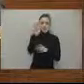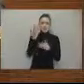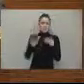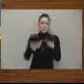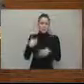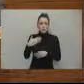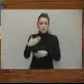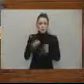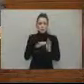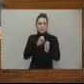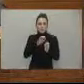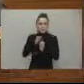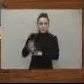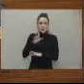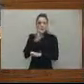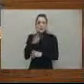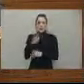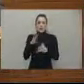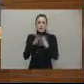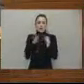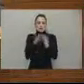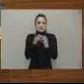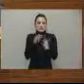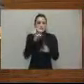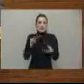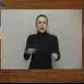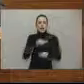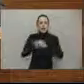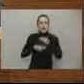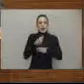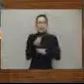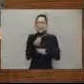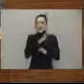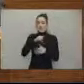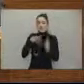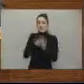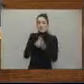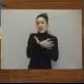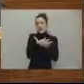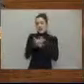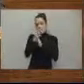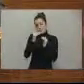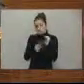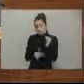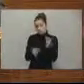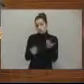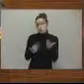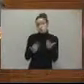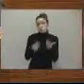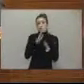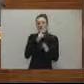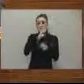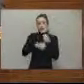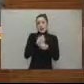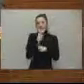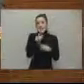la ambición que plantean en esas medidas a poner en práctica hace que sean poco eficaces, dado el poco tiempo que resta de legislatura. Bueno, estas son cuestiones